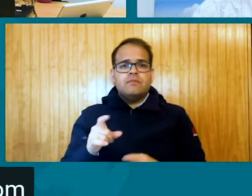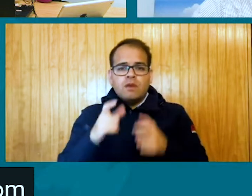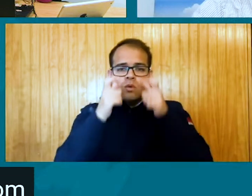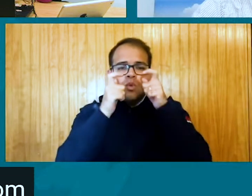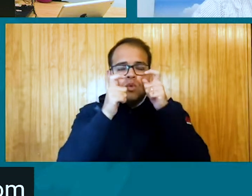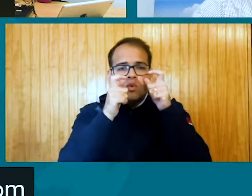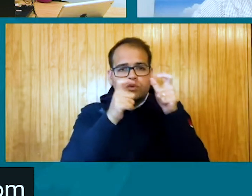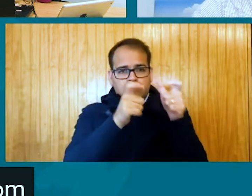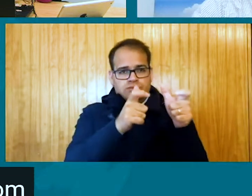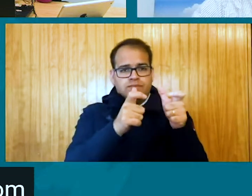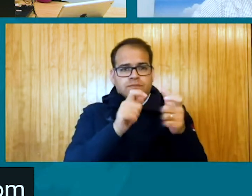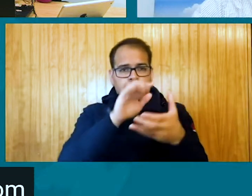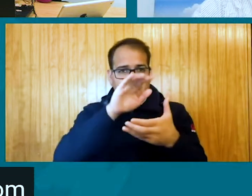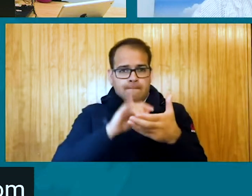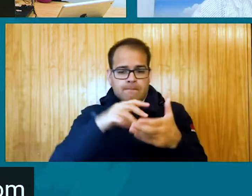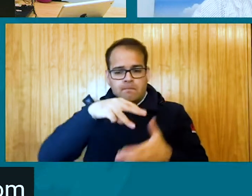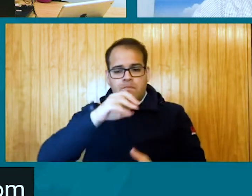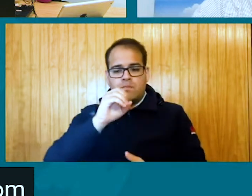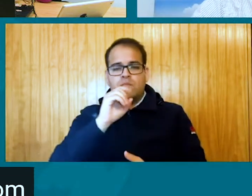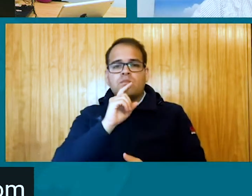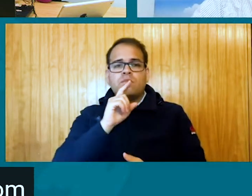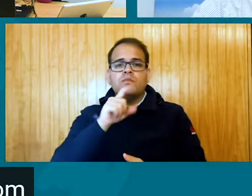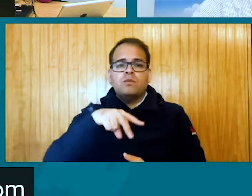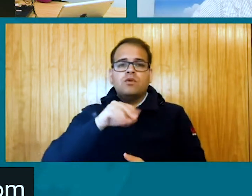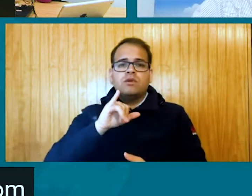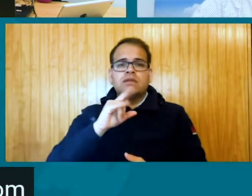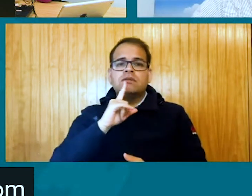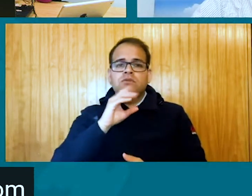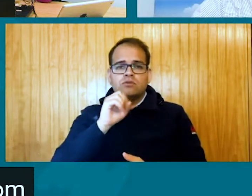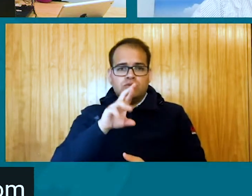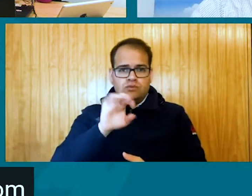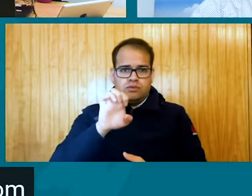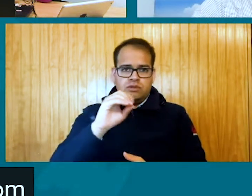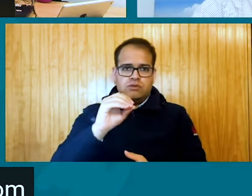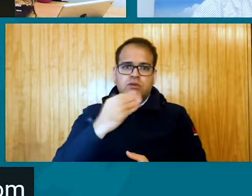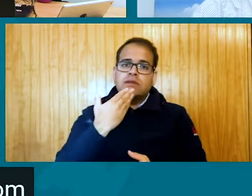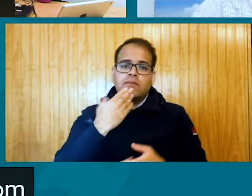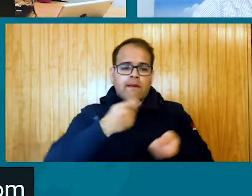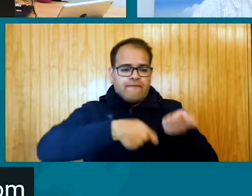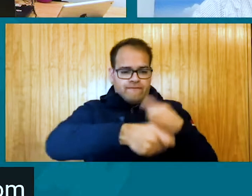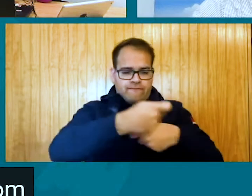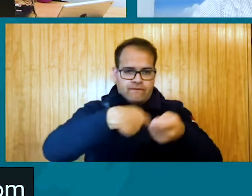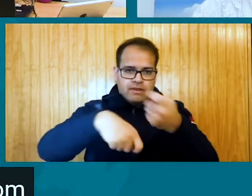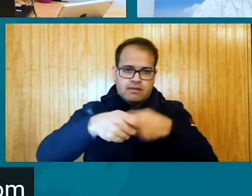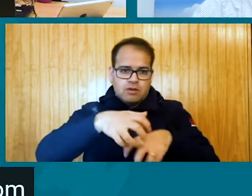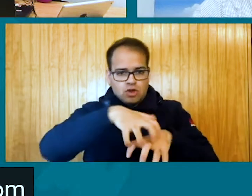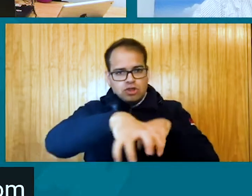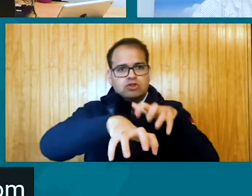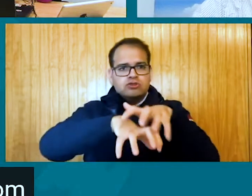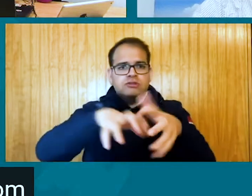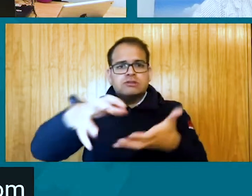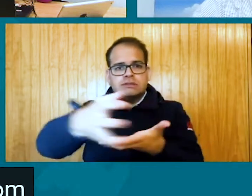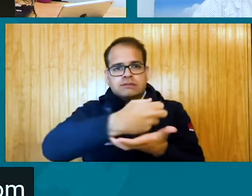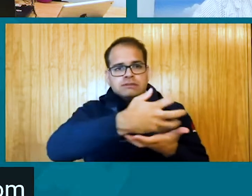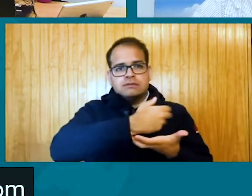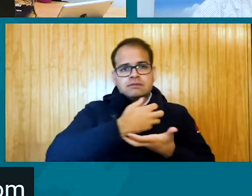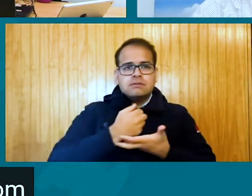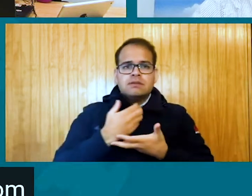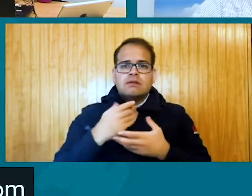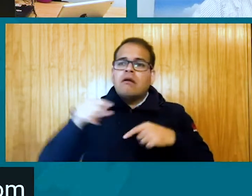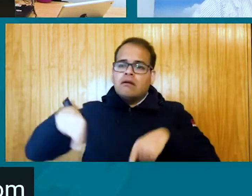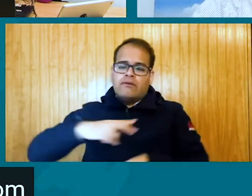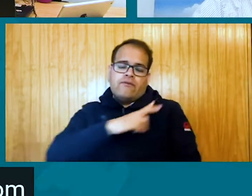monitoreo y la venta de equipos de cosecha. Pero hay harta gente aquí, así